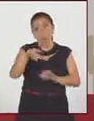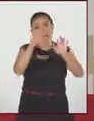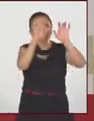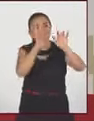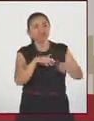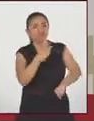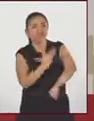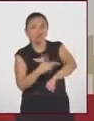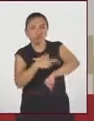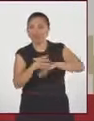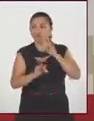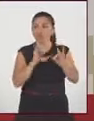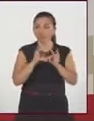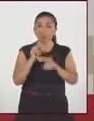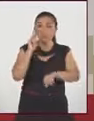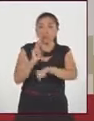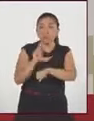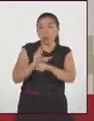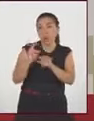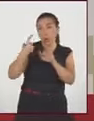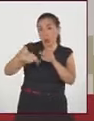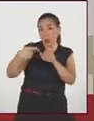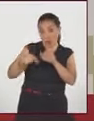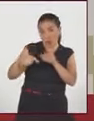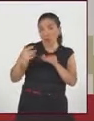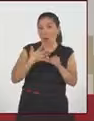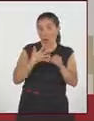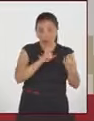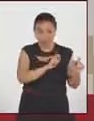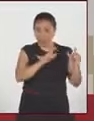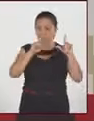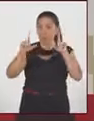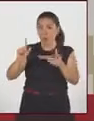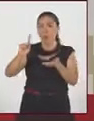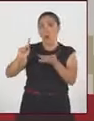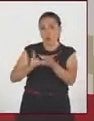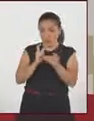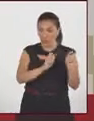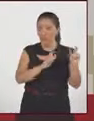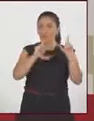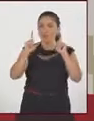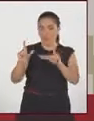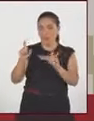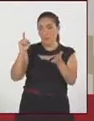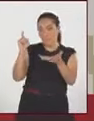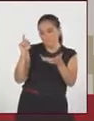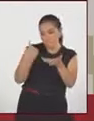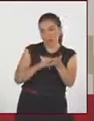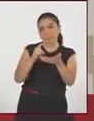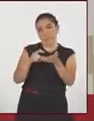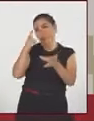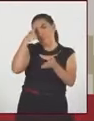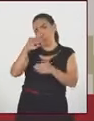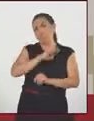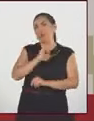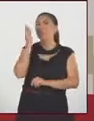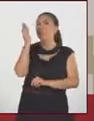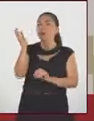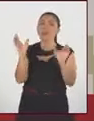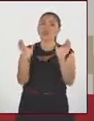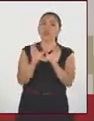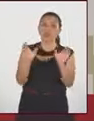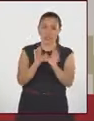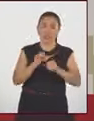este proceso. Validen en su correo electrónico el registro e inicien sesión nuevamente en el enlace que proporcionamos para solicitar su